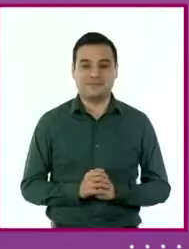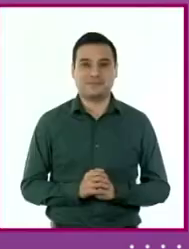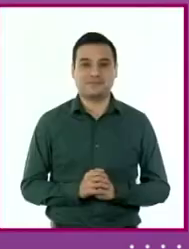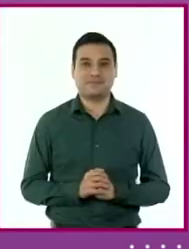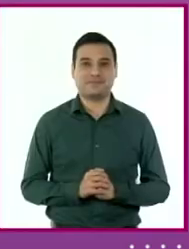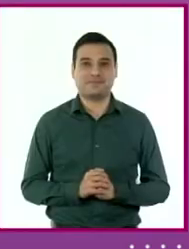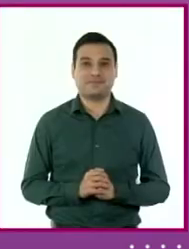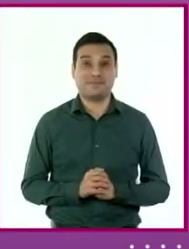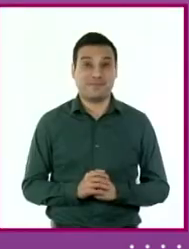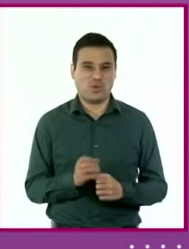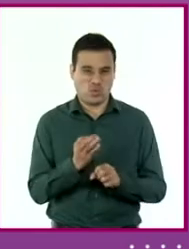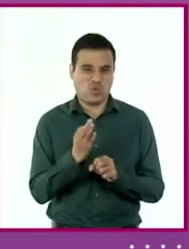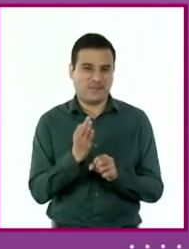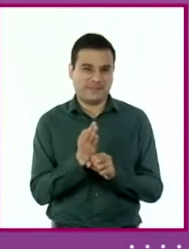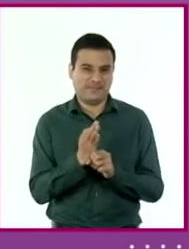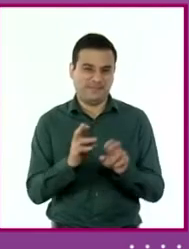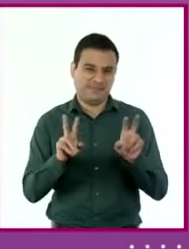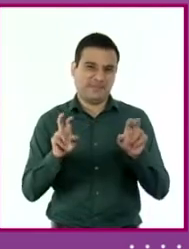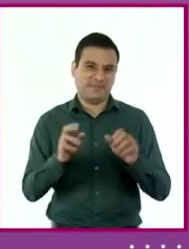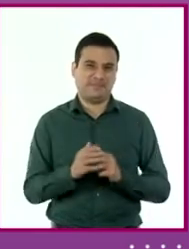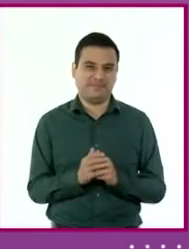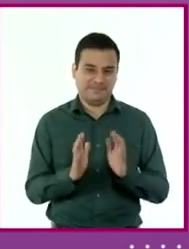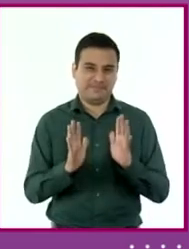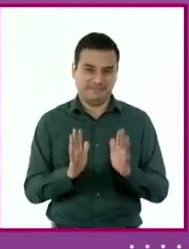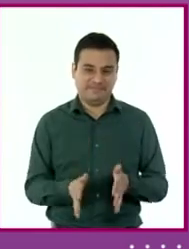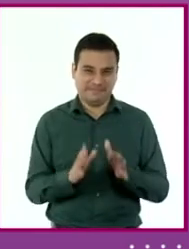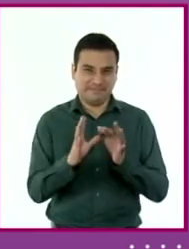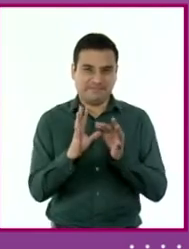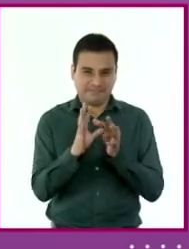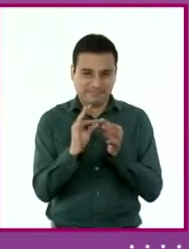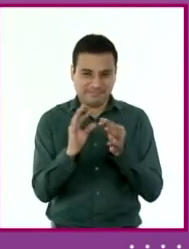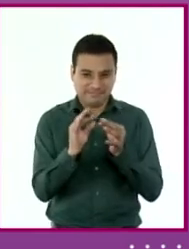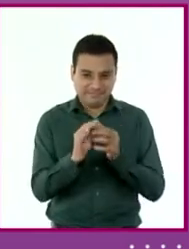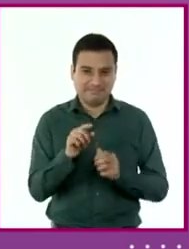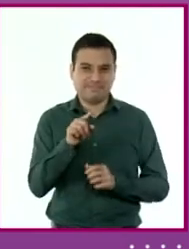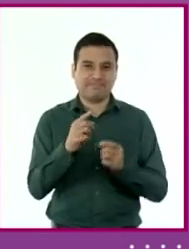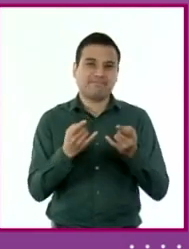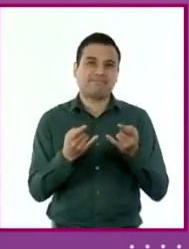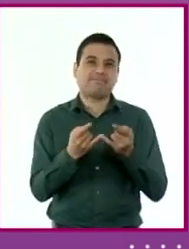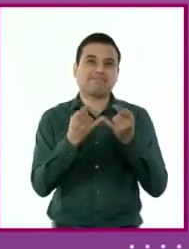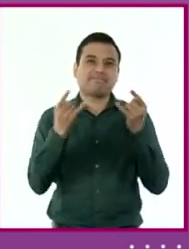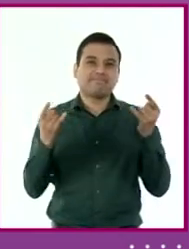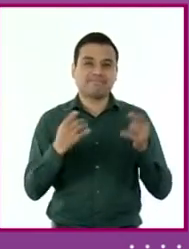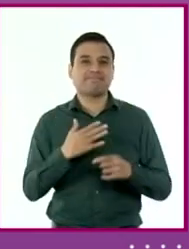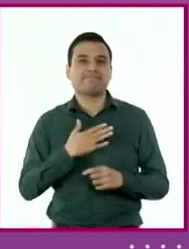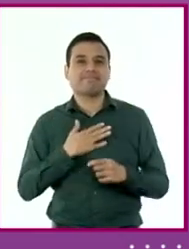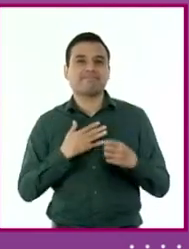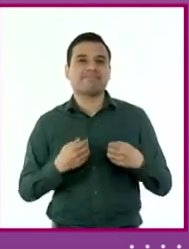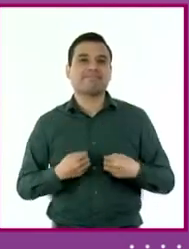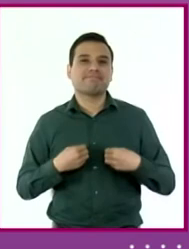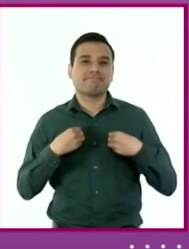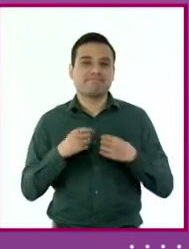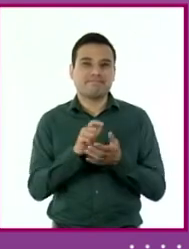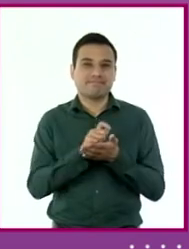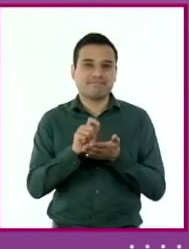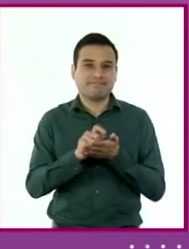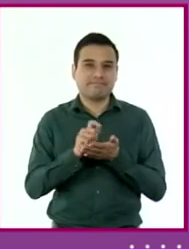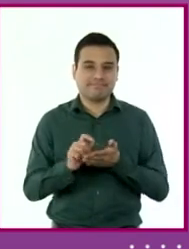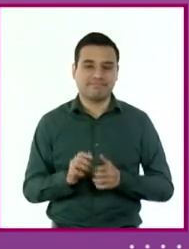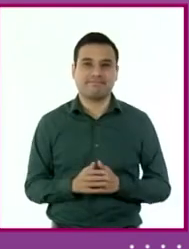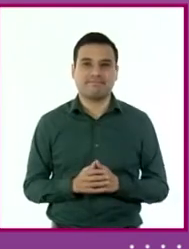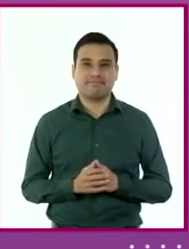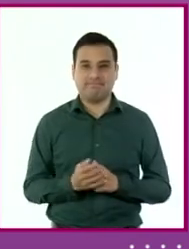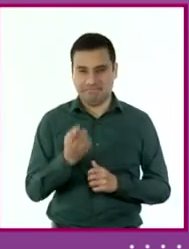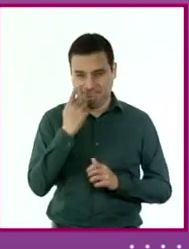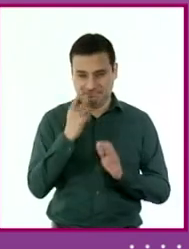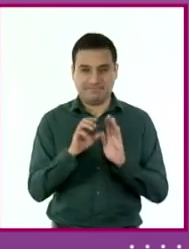A lo largo de esta lección, aprendimos a elaborar una autobiografía con nuestros datos personales.